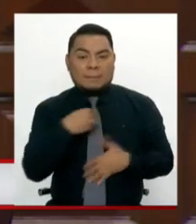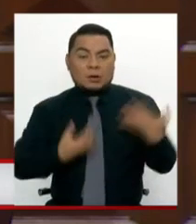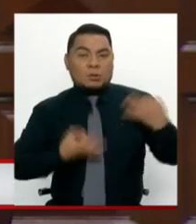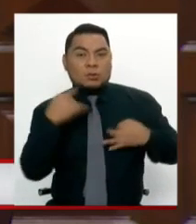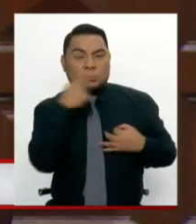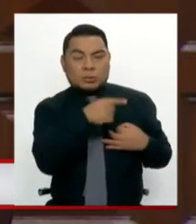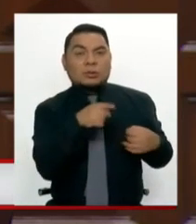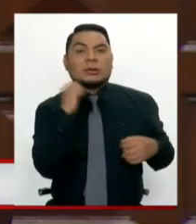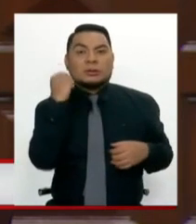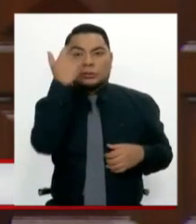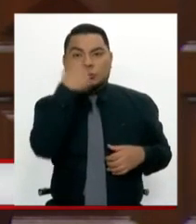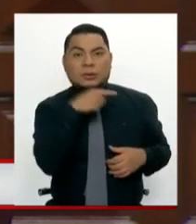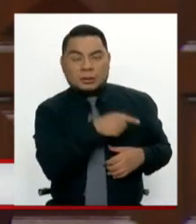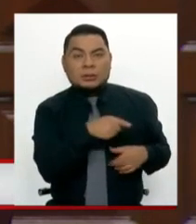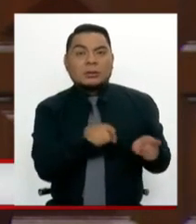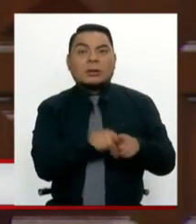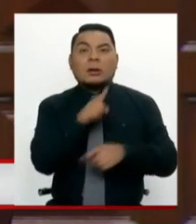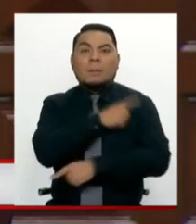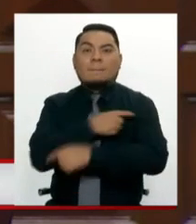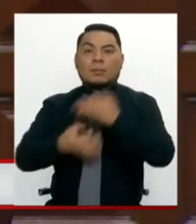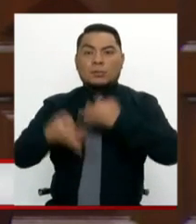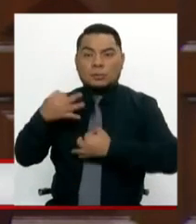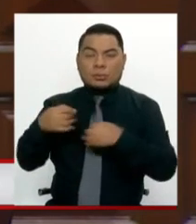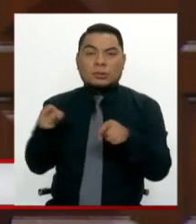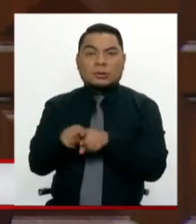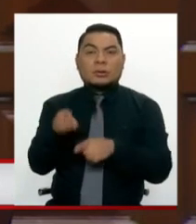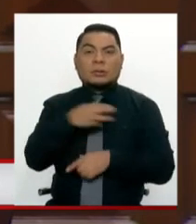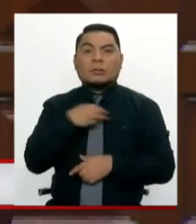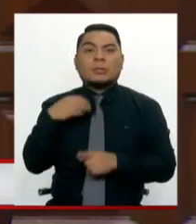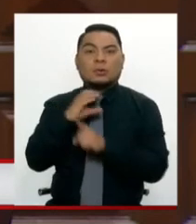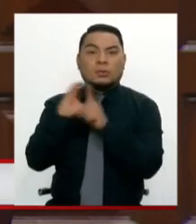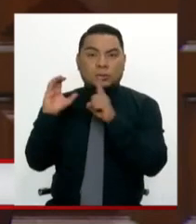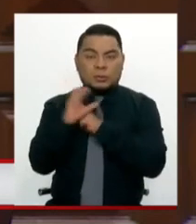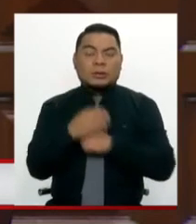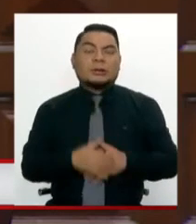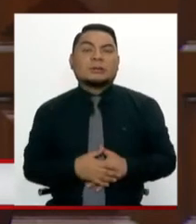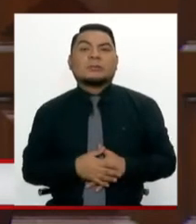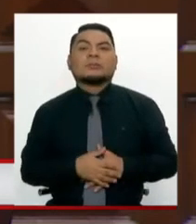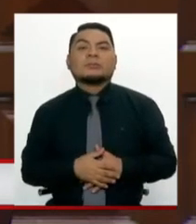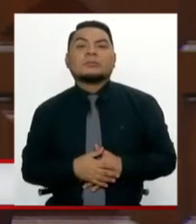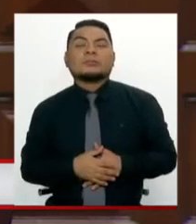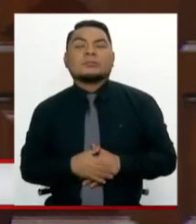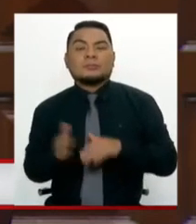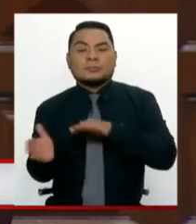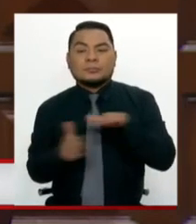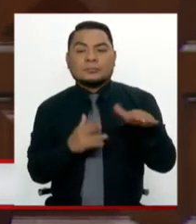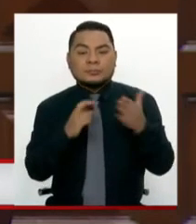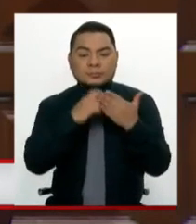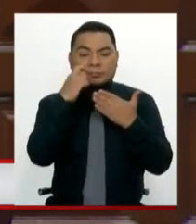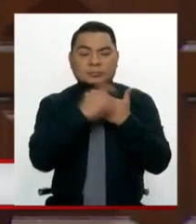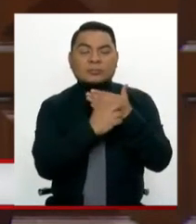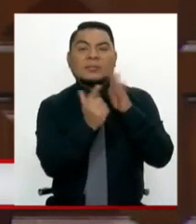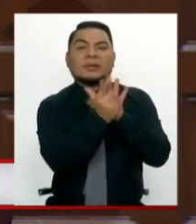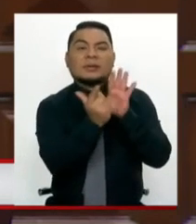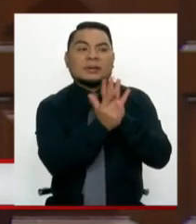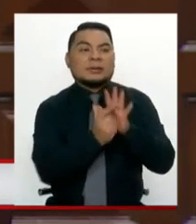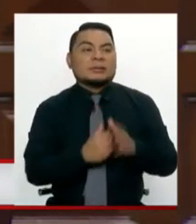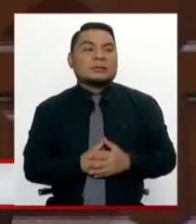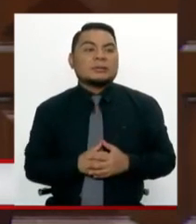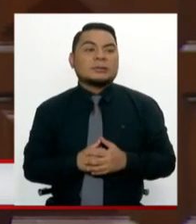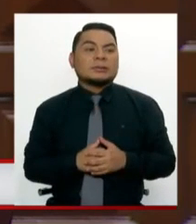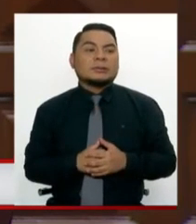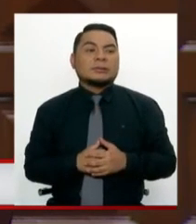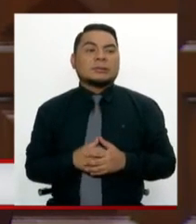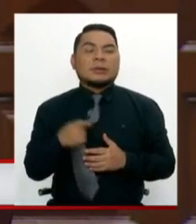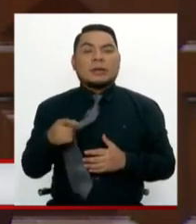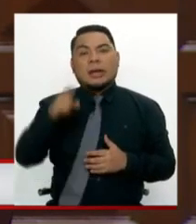Justicia, Derechos Humanos, el Poder Judicial y el Ministerio de Cultura. Proyecto de ley.